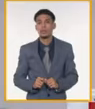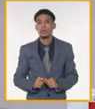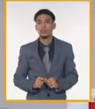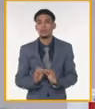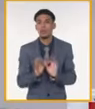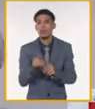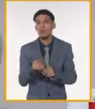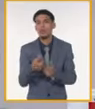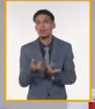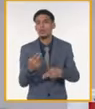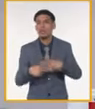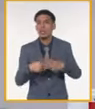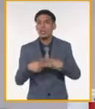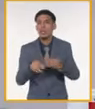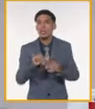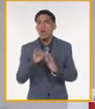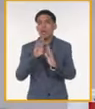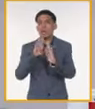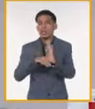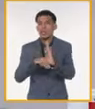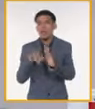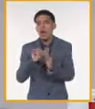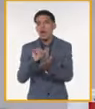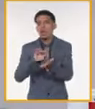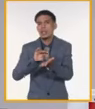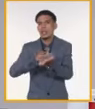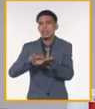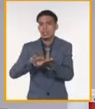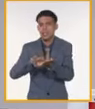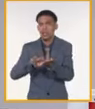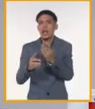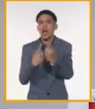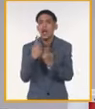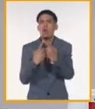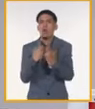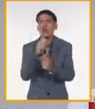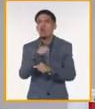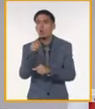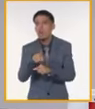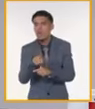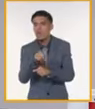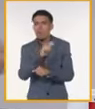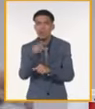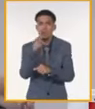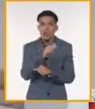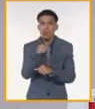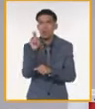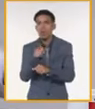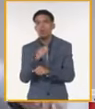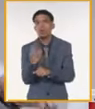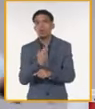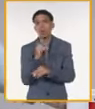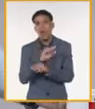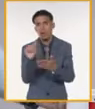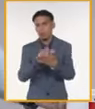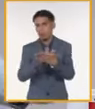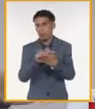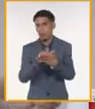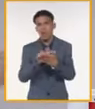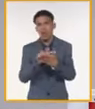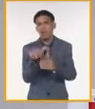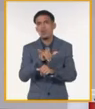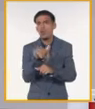fue eh eliminar comparar no sea no se eliminar eh eliminar actividades que estuvieron ahí en un